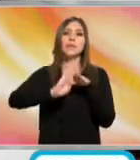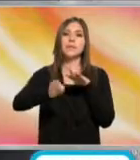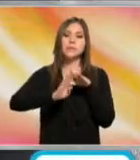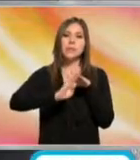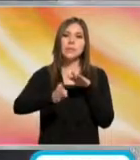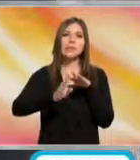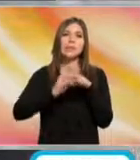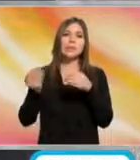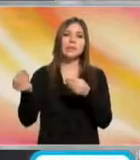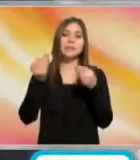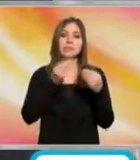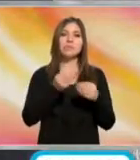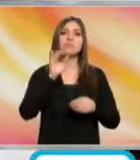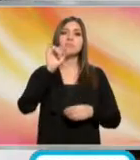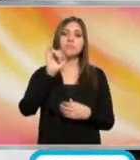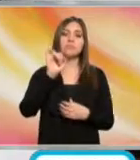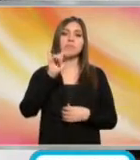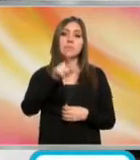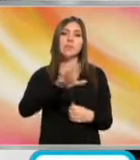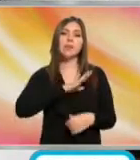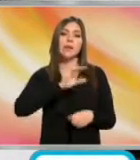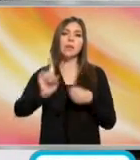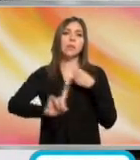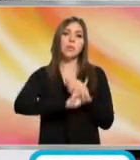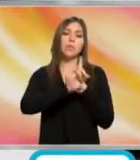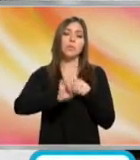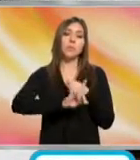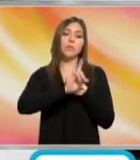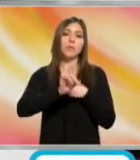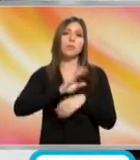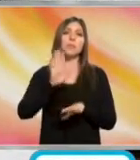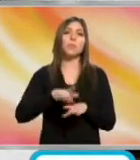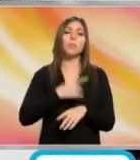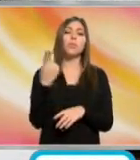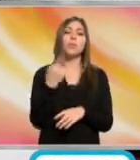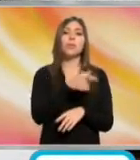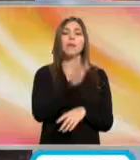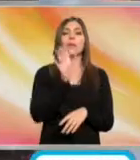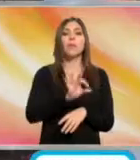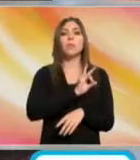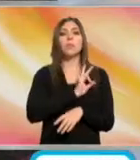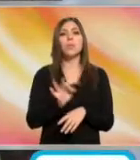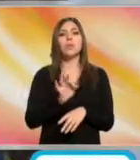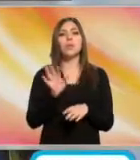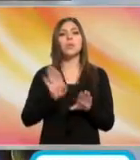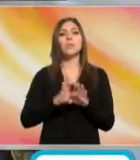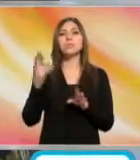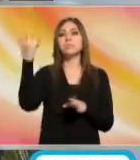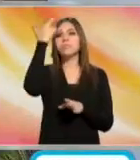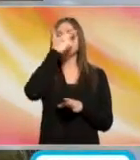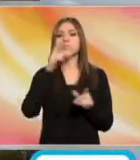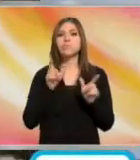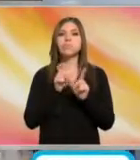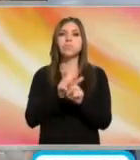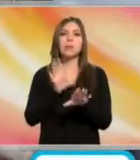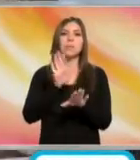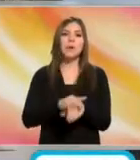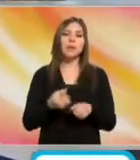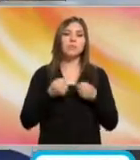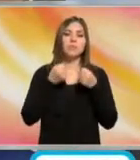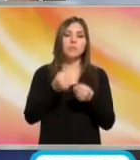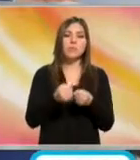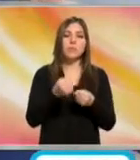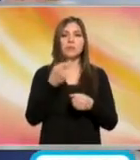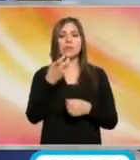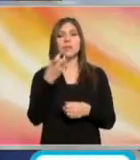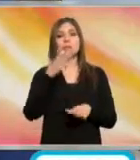refugiado, migratorio, sí se van a ver pues afectados de cierta manera porque van a ir a un escrutinio mayor y bueno, es todo un proceso mucho más largo